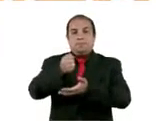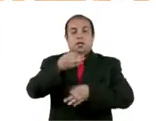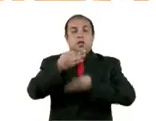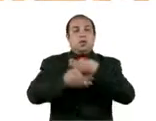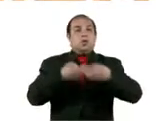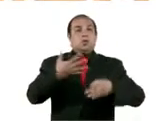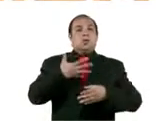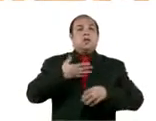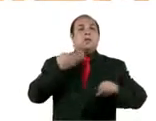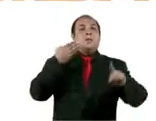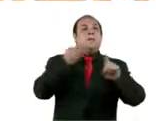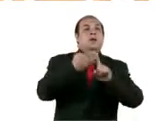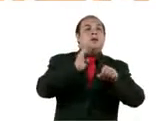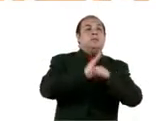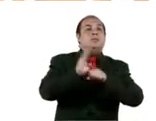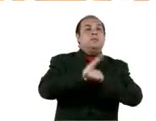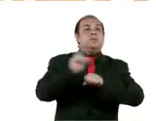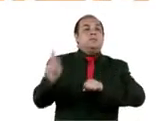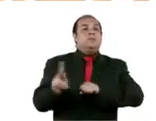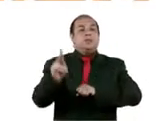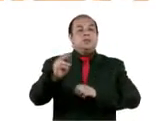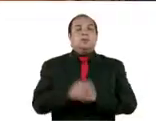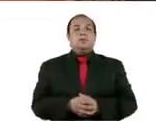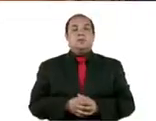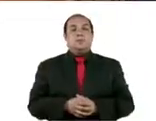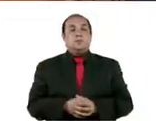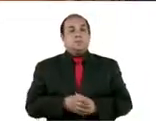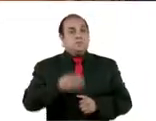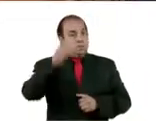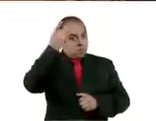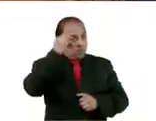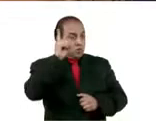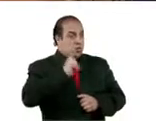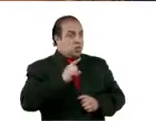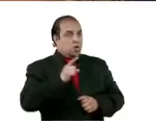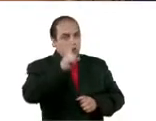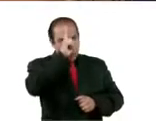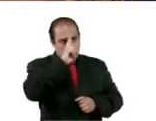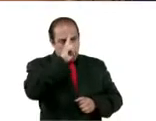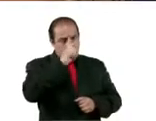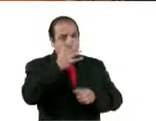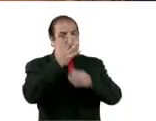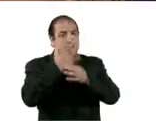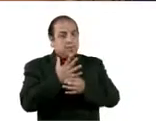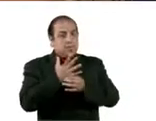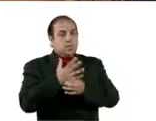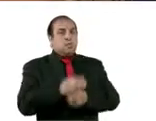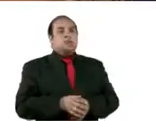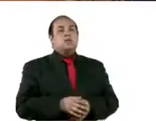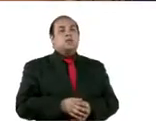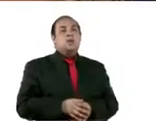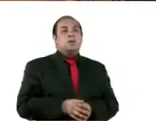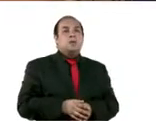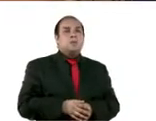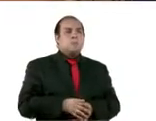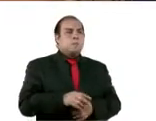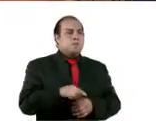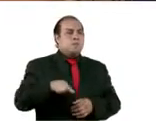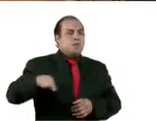para beneficio del pueblo. Doctora, los consejeros ya salieron a decir que van a impugnar esta reforma, que van a